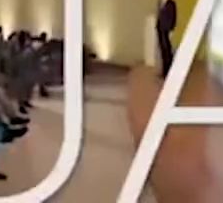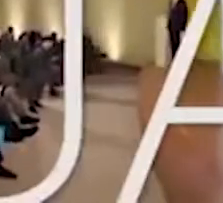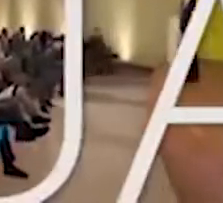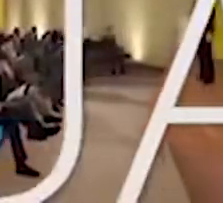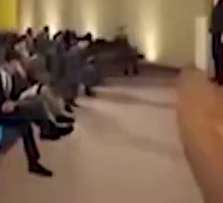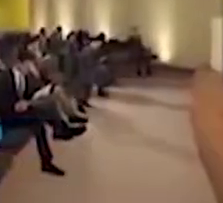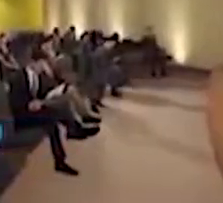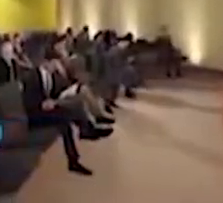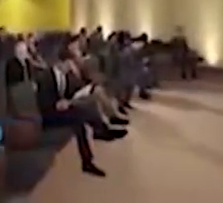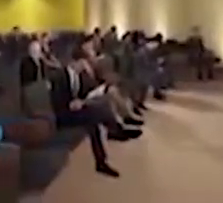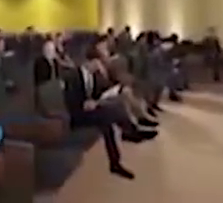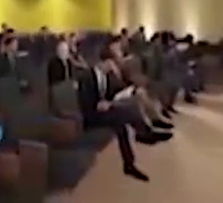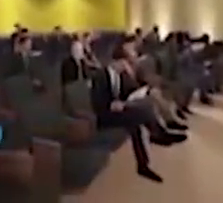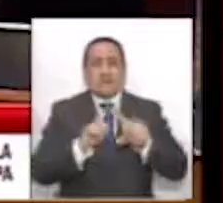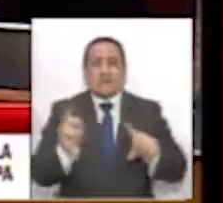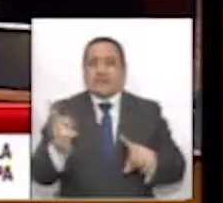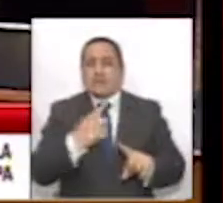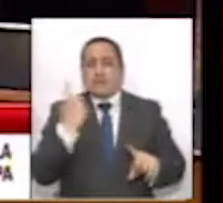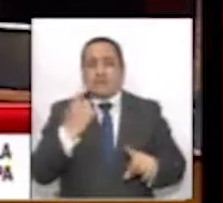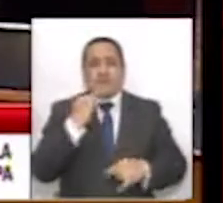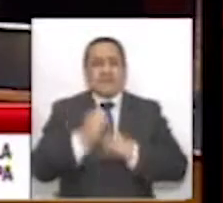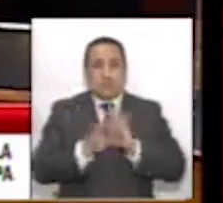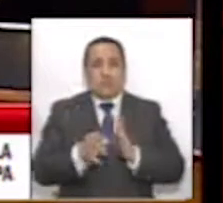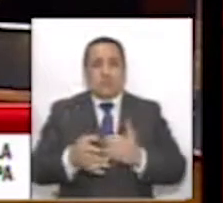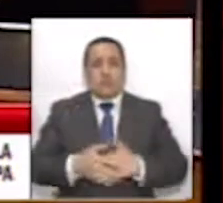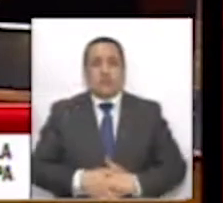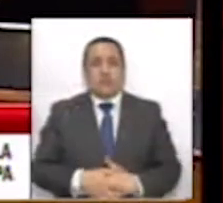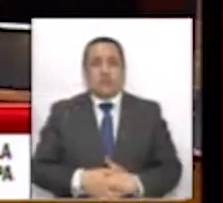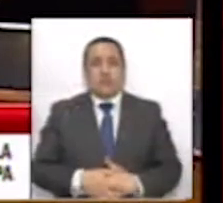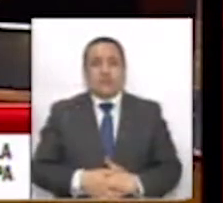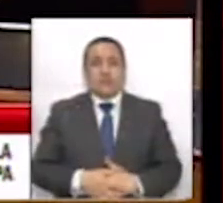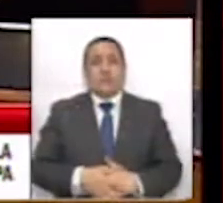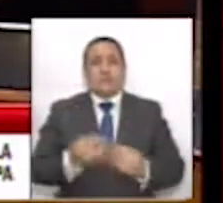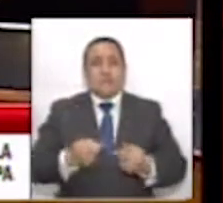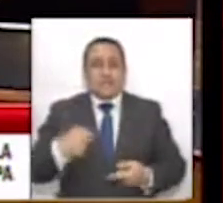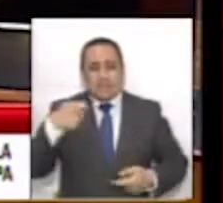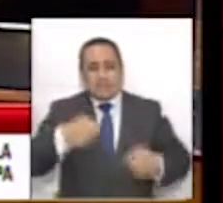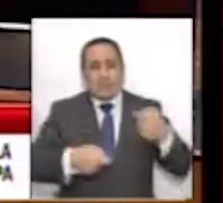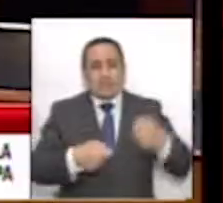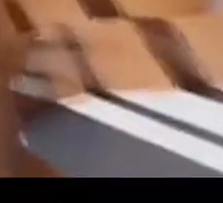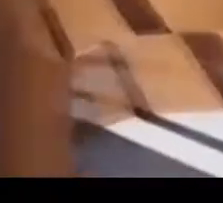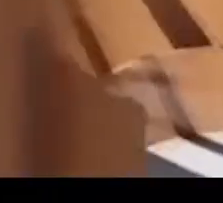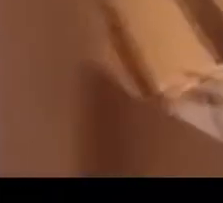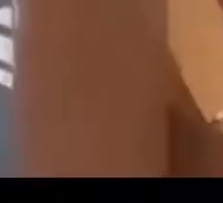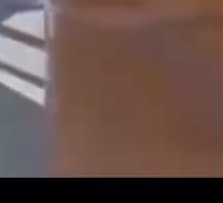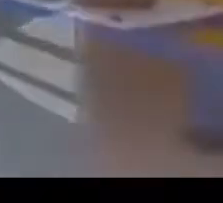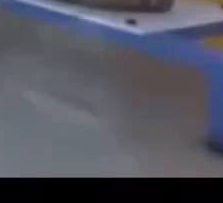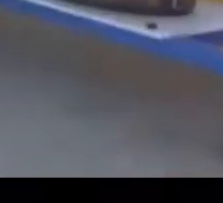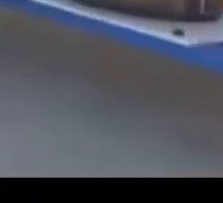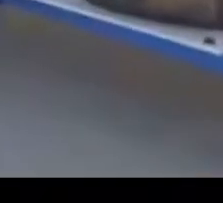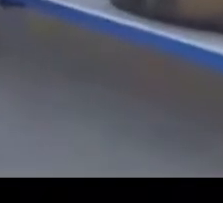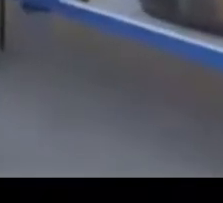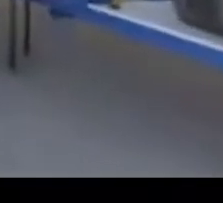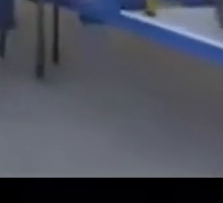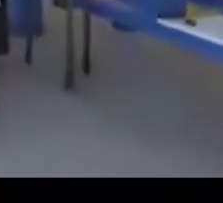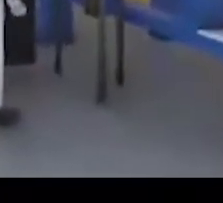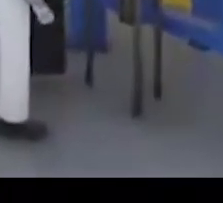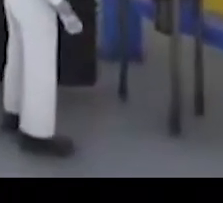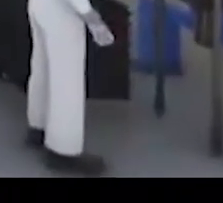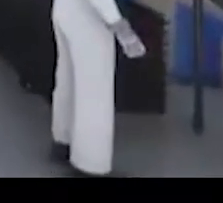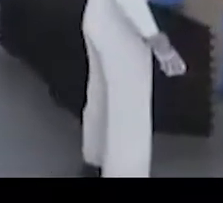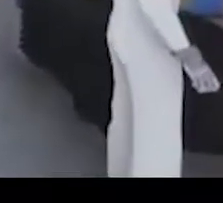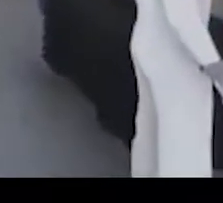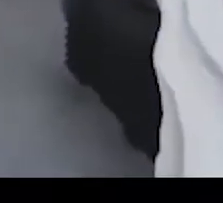nacionales, estratégicas, nacionales e internacionales. Se invirtieron 222 millones de soles